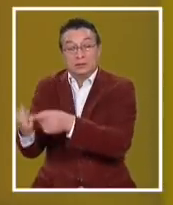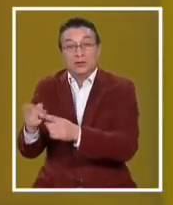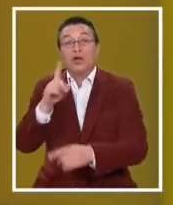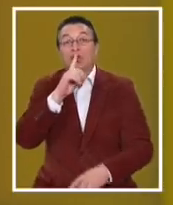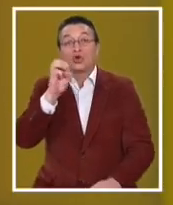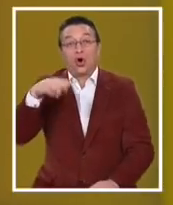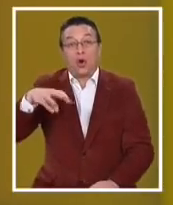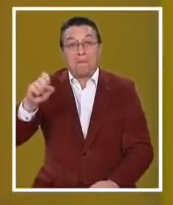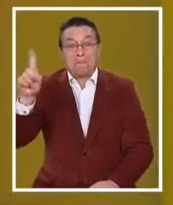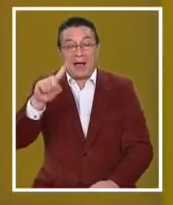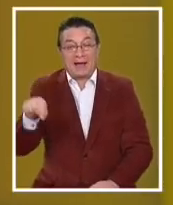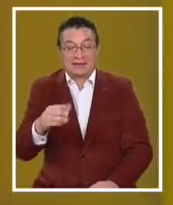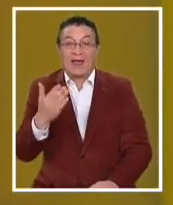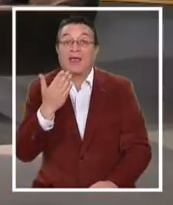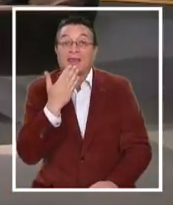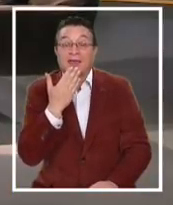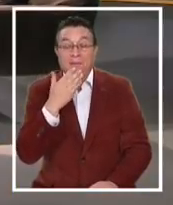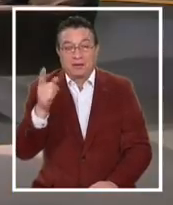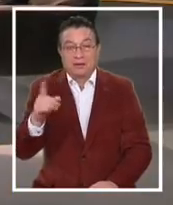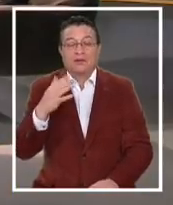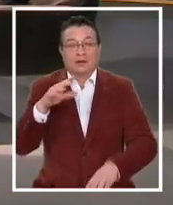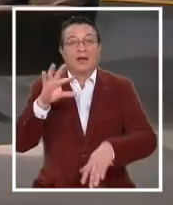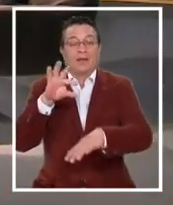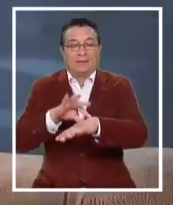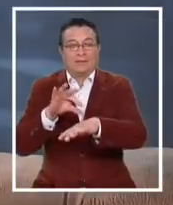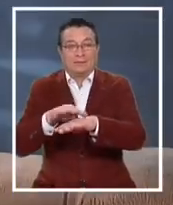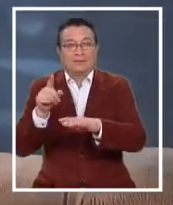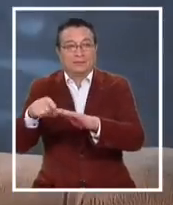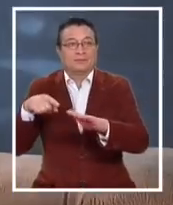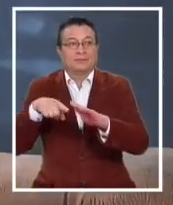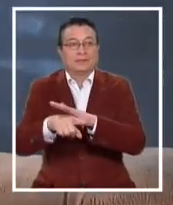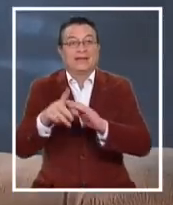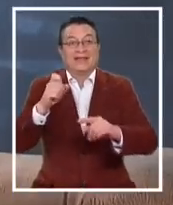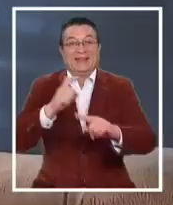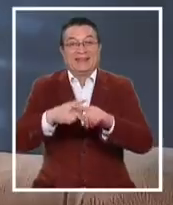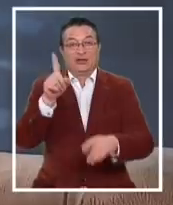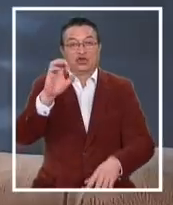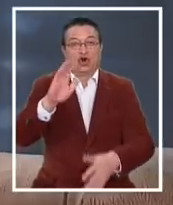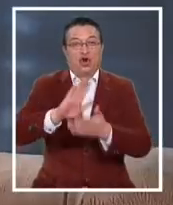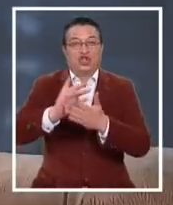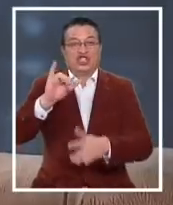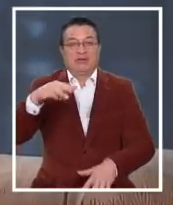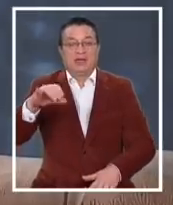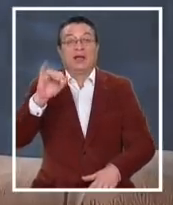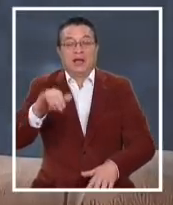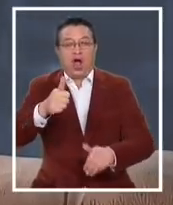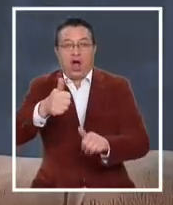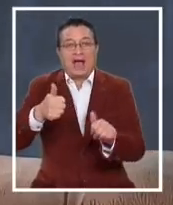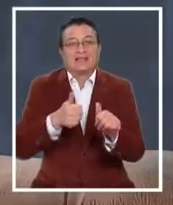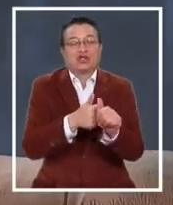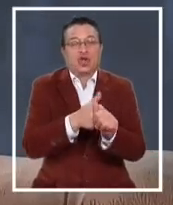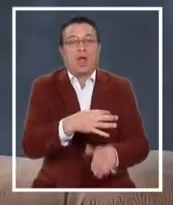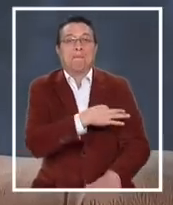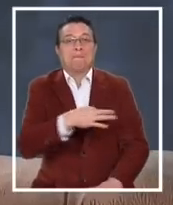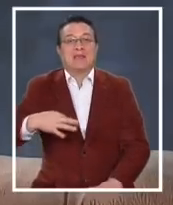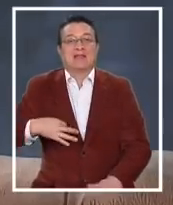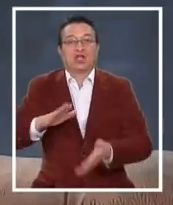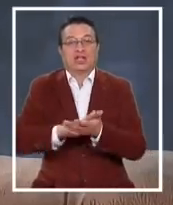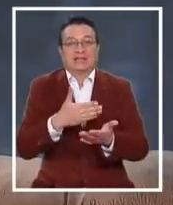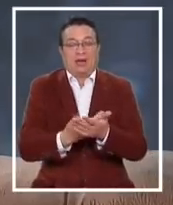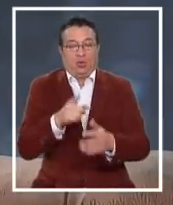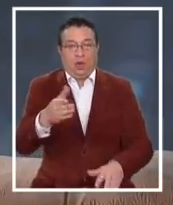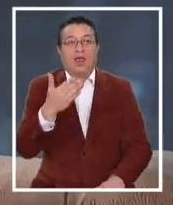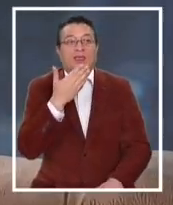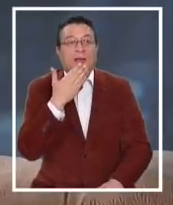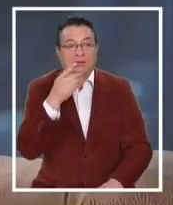Tomás Reyeira, intensivista, ex-Xochimi, ¿cierto? Y actual asesor del Ministerio de Salud. Bienvenidos los dos, muchas gracias